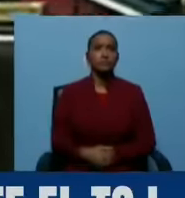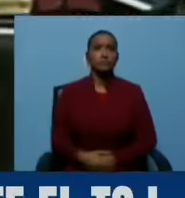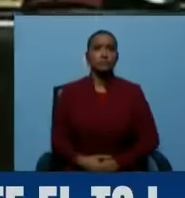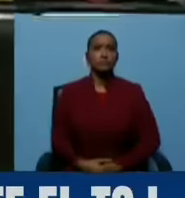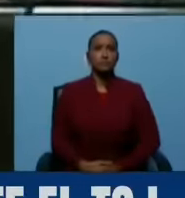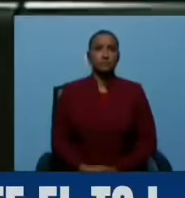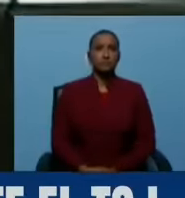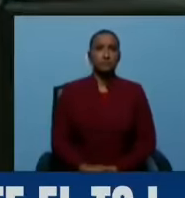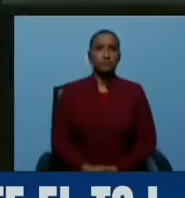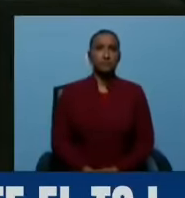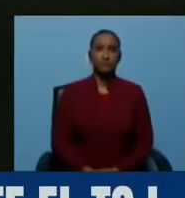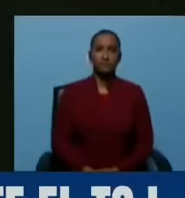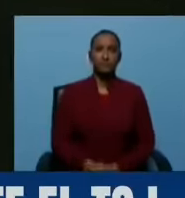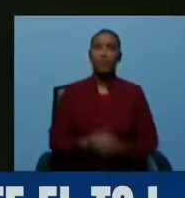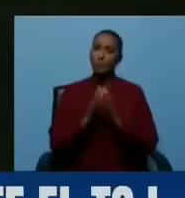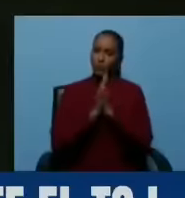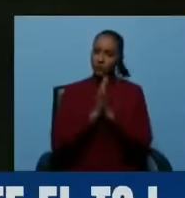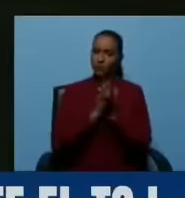Pueden sentarse.